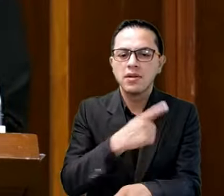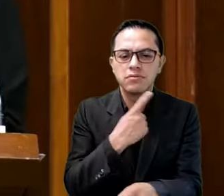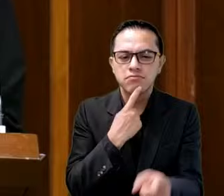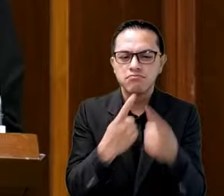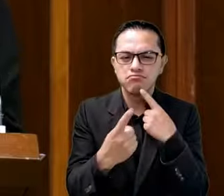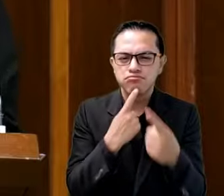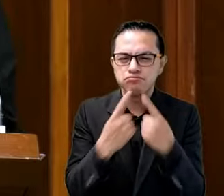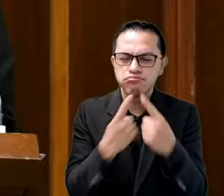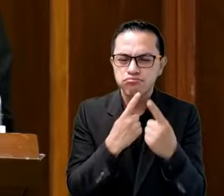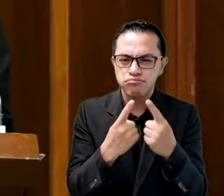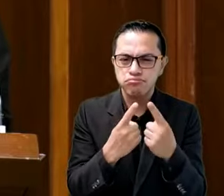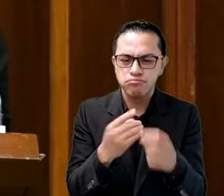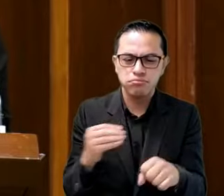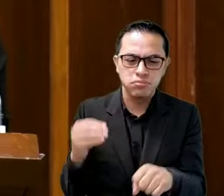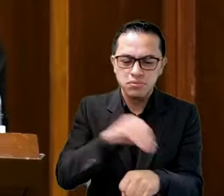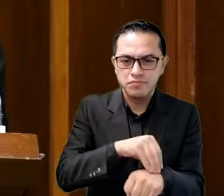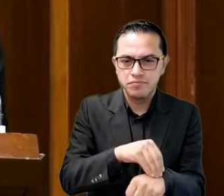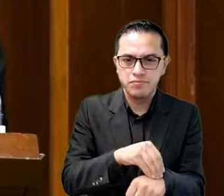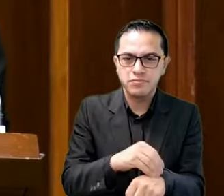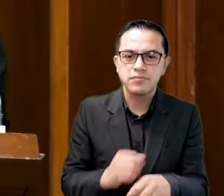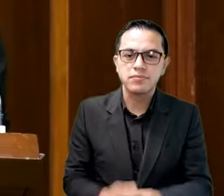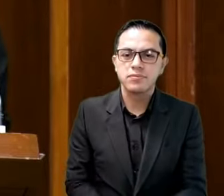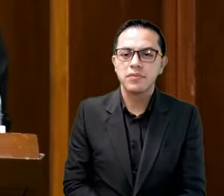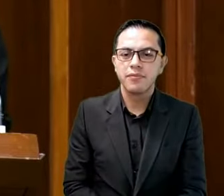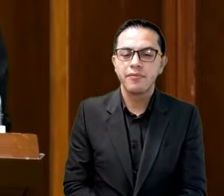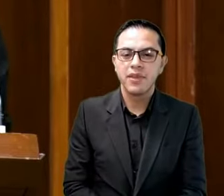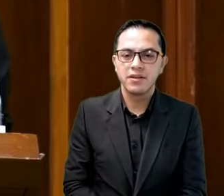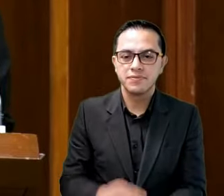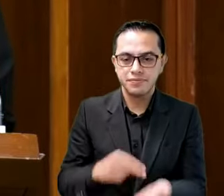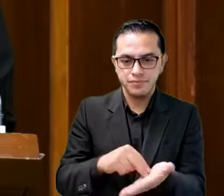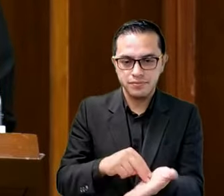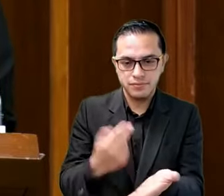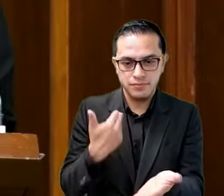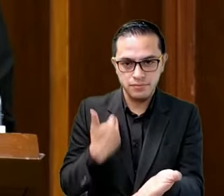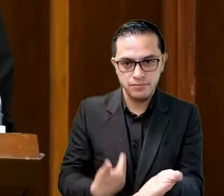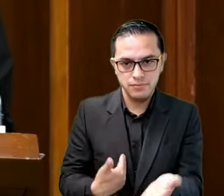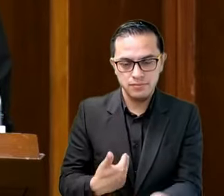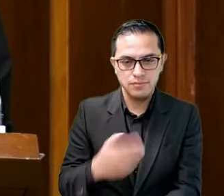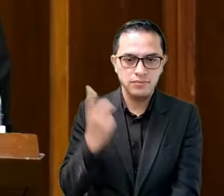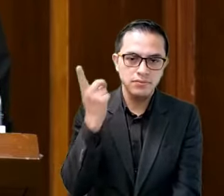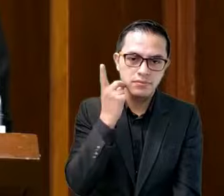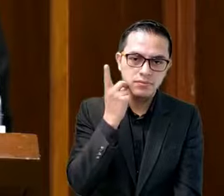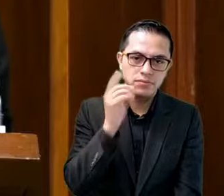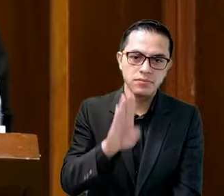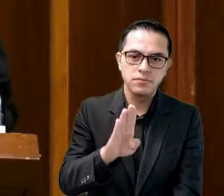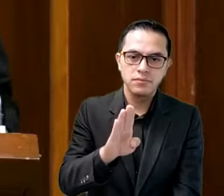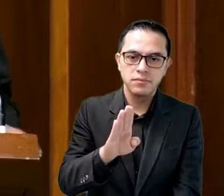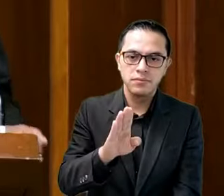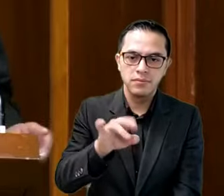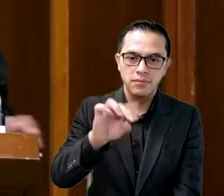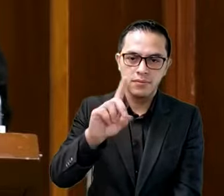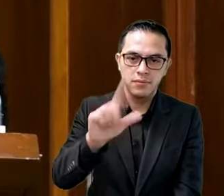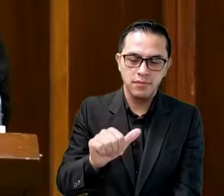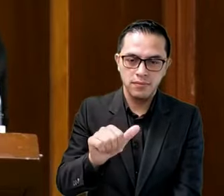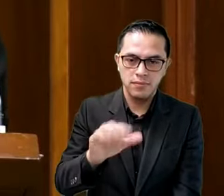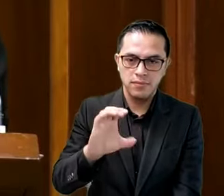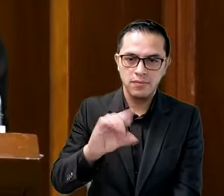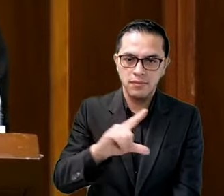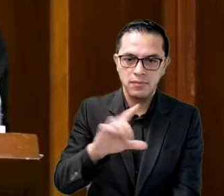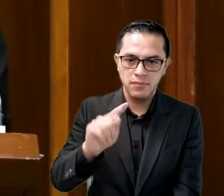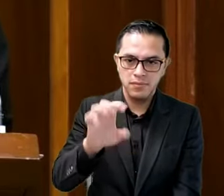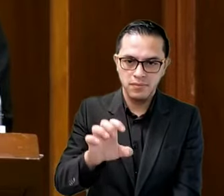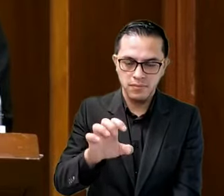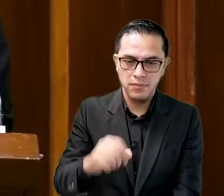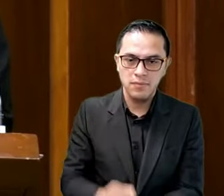gaceta parlamentaria Atentamente la de la voz diputada Brenda colet Miranda Vargas presente